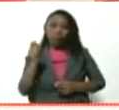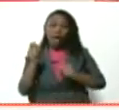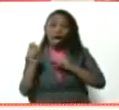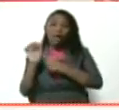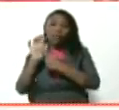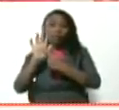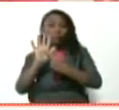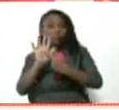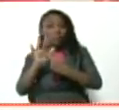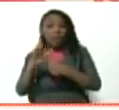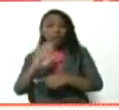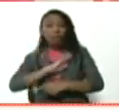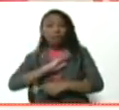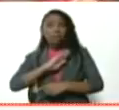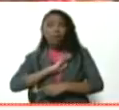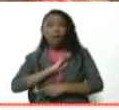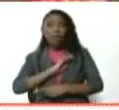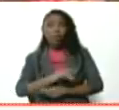sabes que tenemos